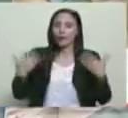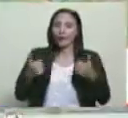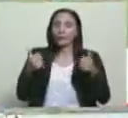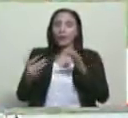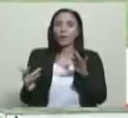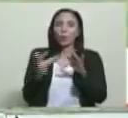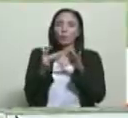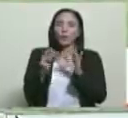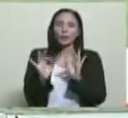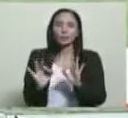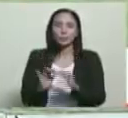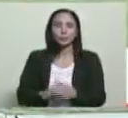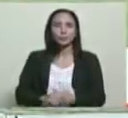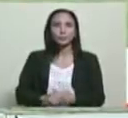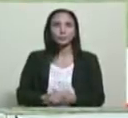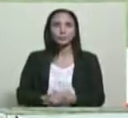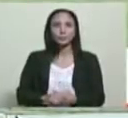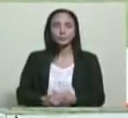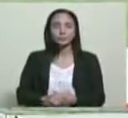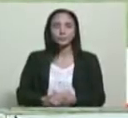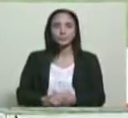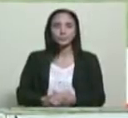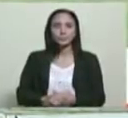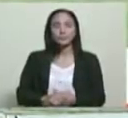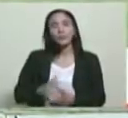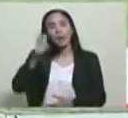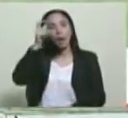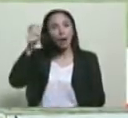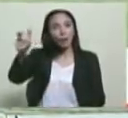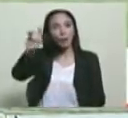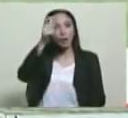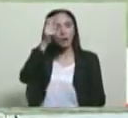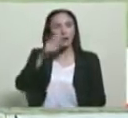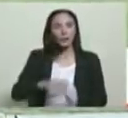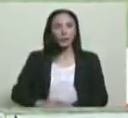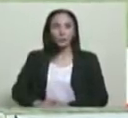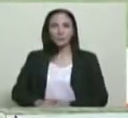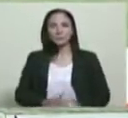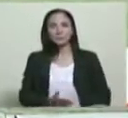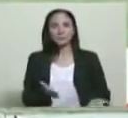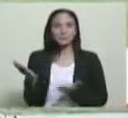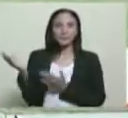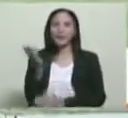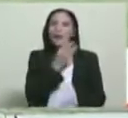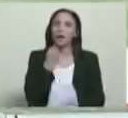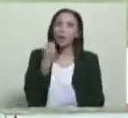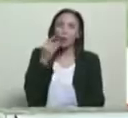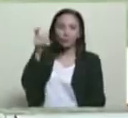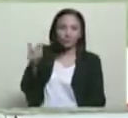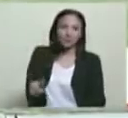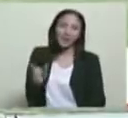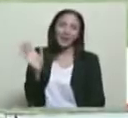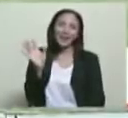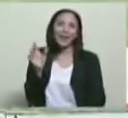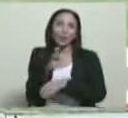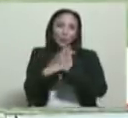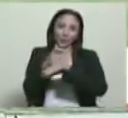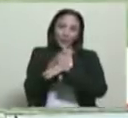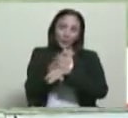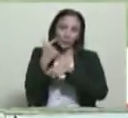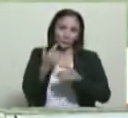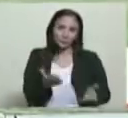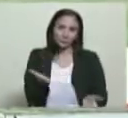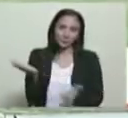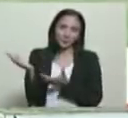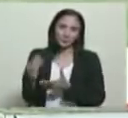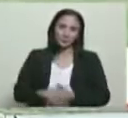pase en vivo y directo al Estado Guárico. Allá está nuestro joven gobernador José Vázquez, acompañado